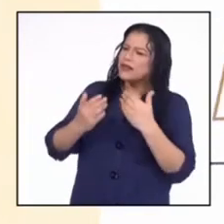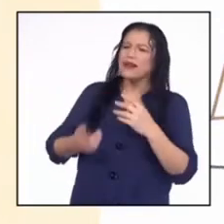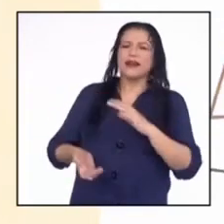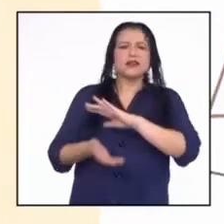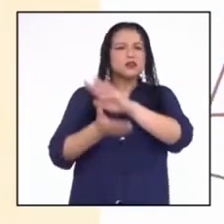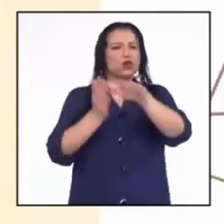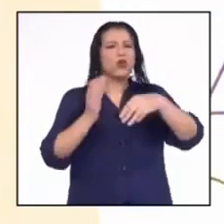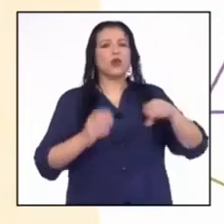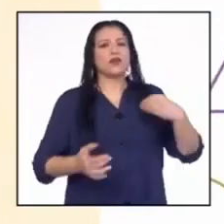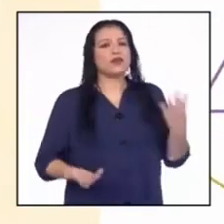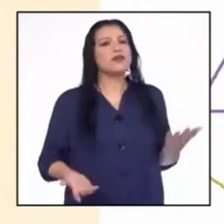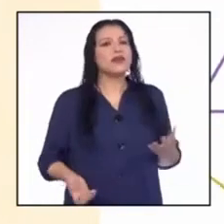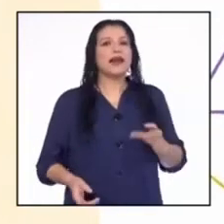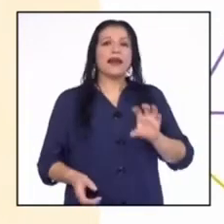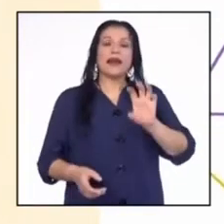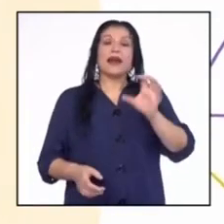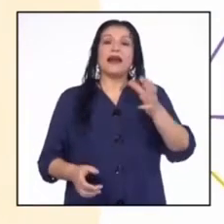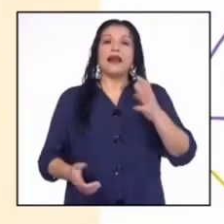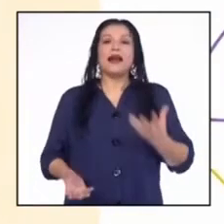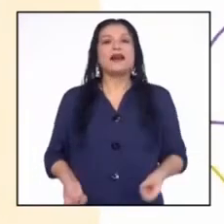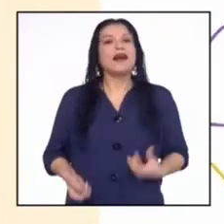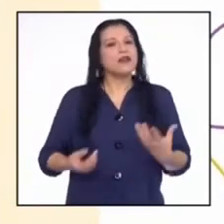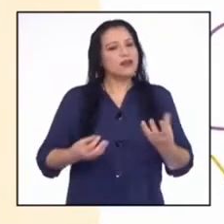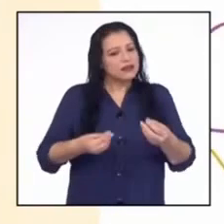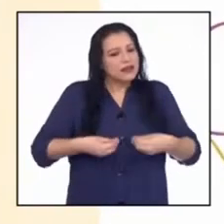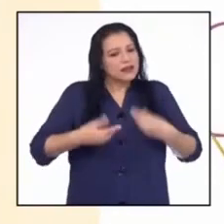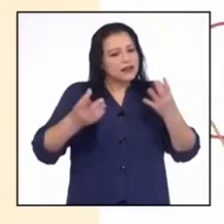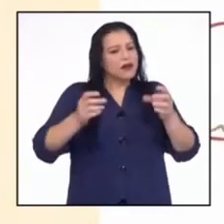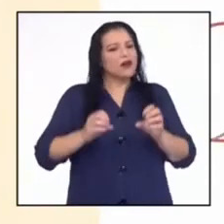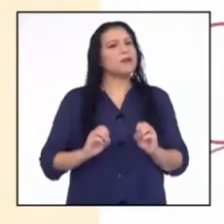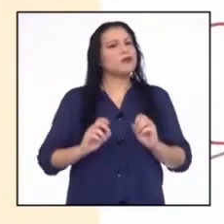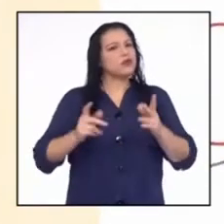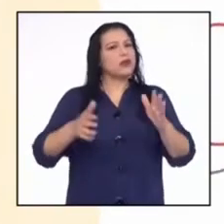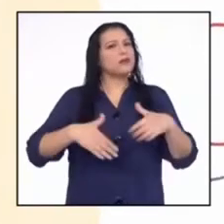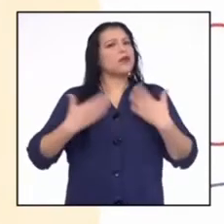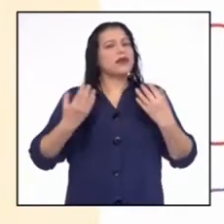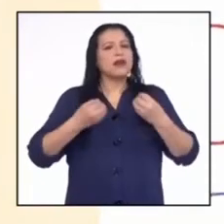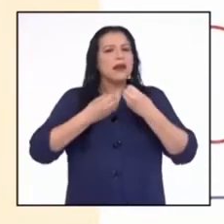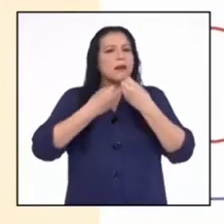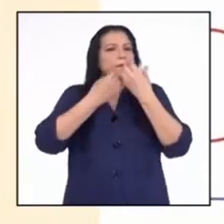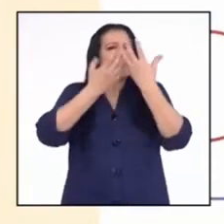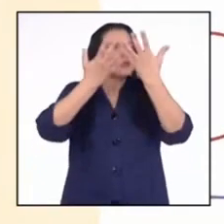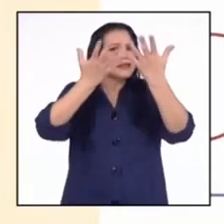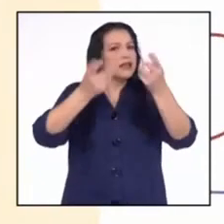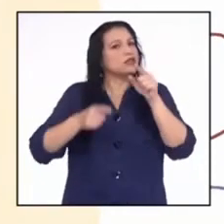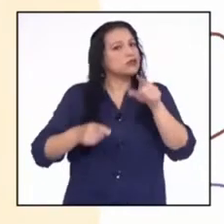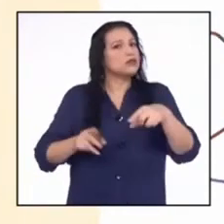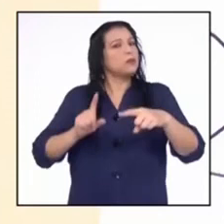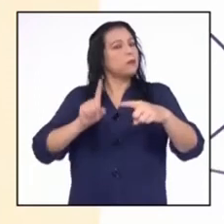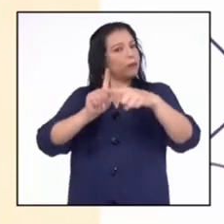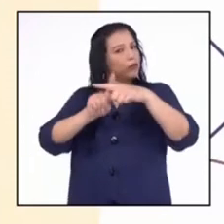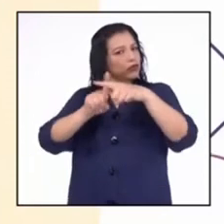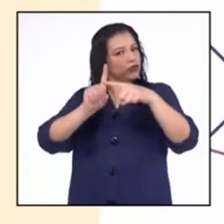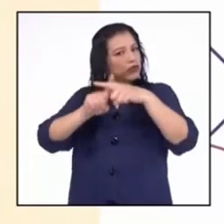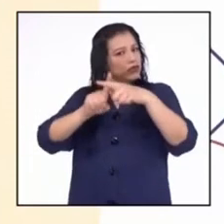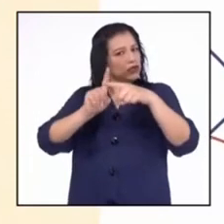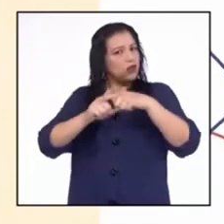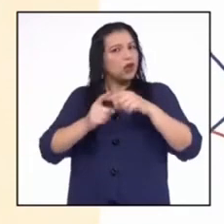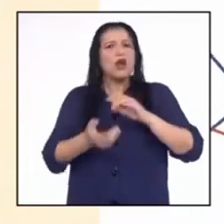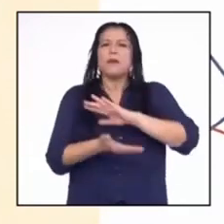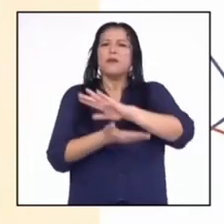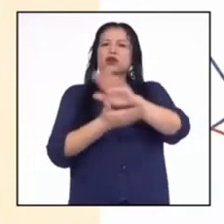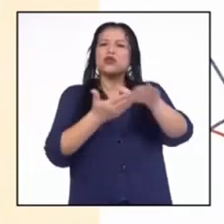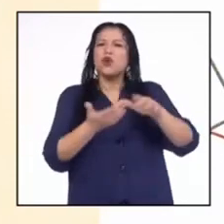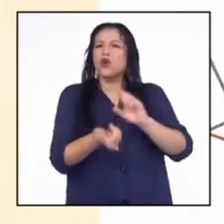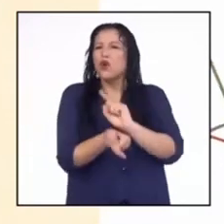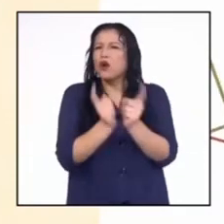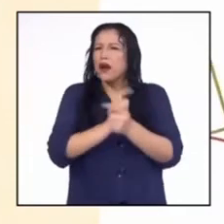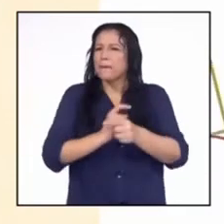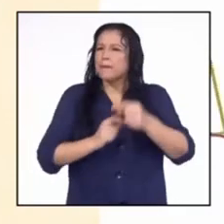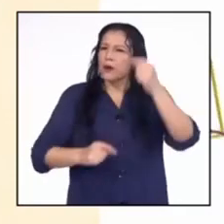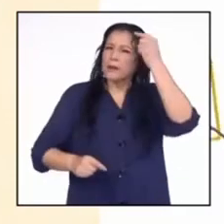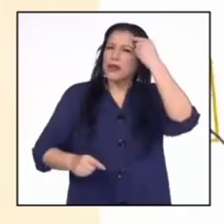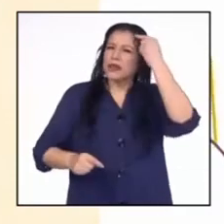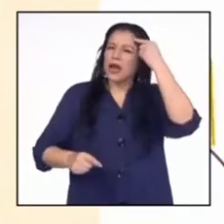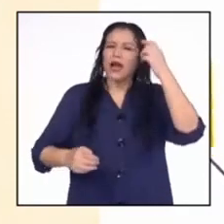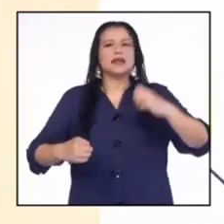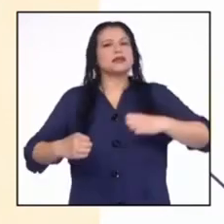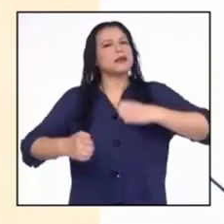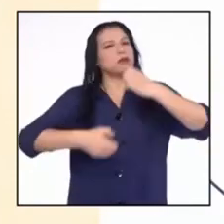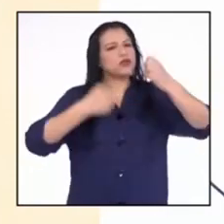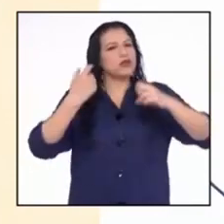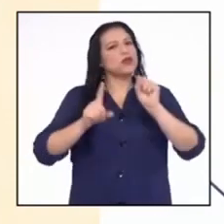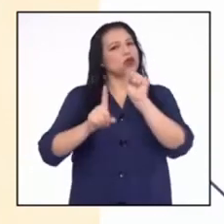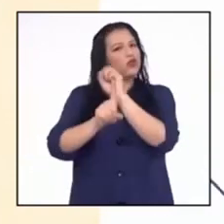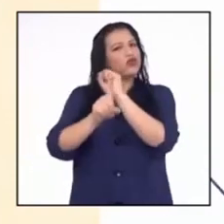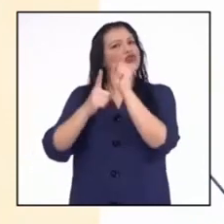adolescentes. La radio les ha abierto la puerta a expresarse y esto es positivo por todos los cambios mentales, emocionales